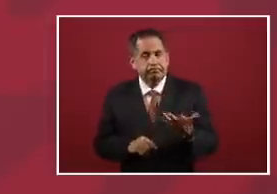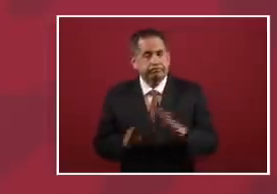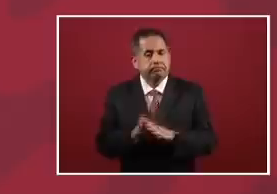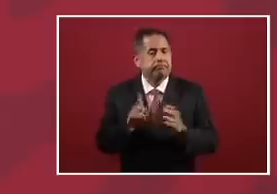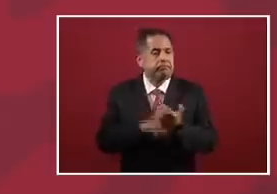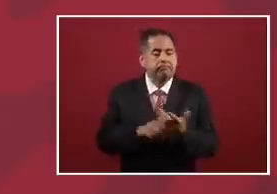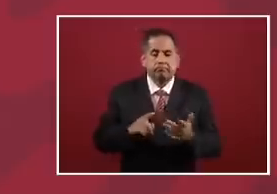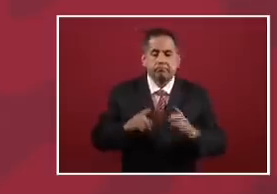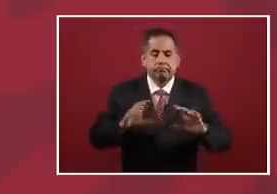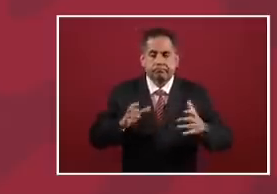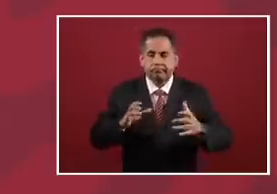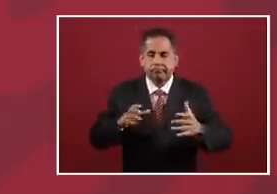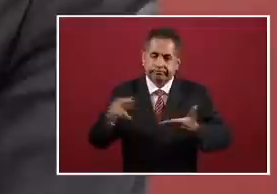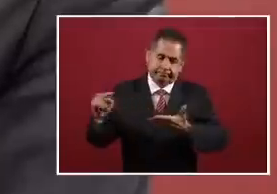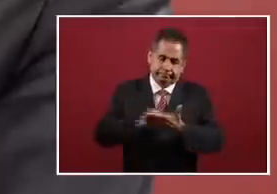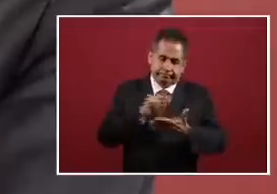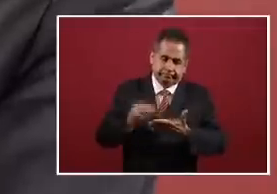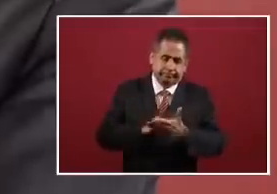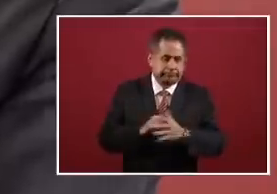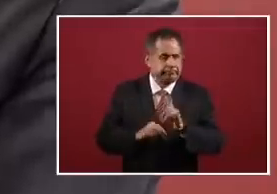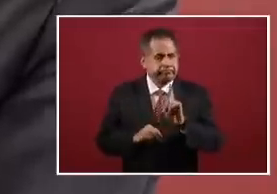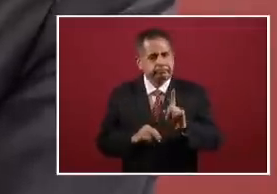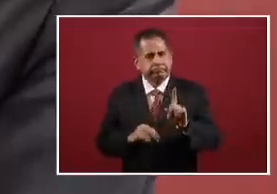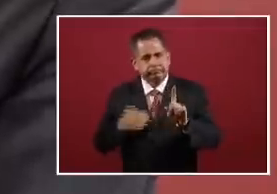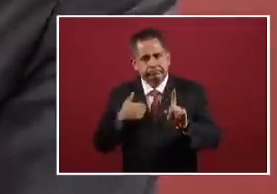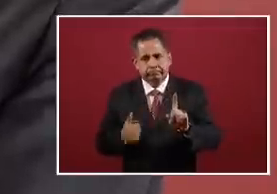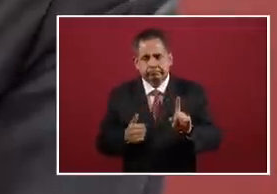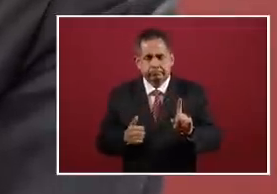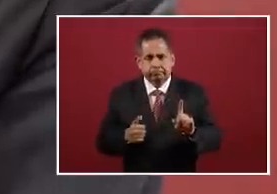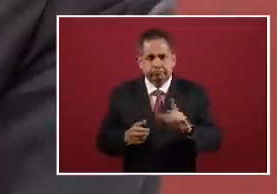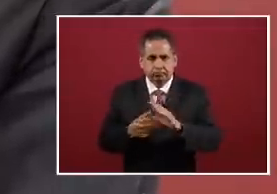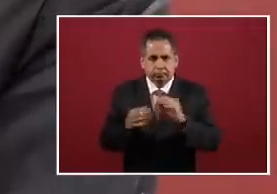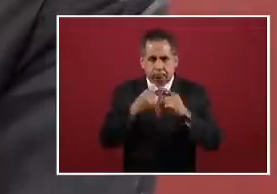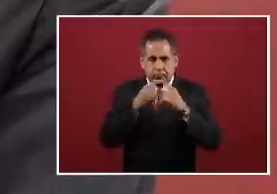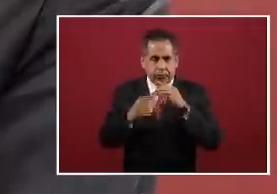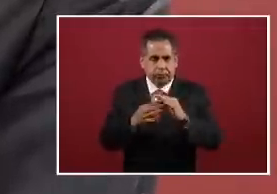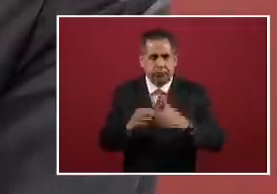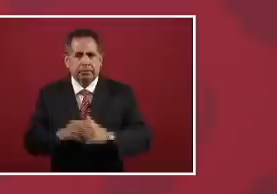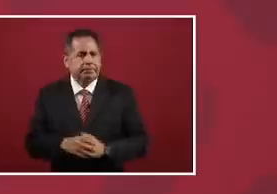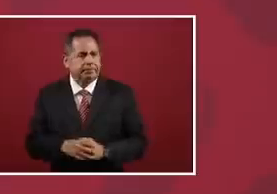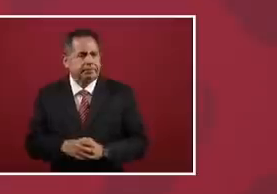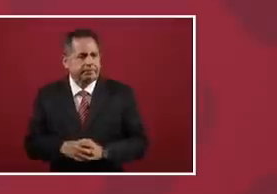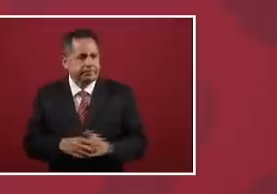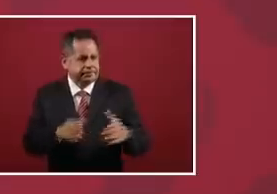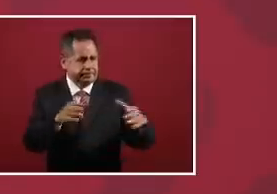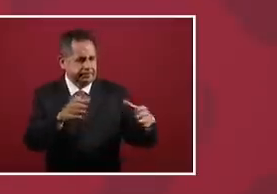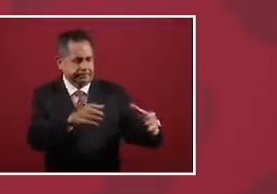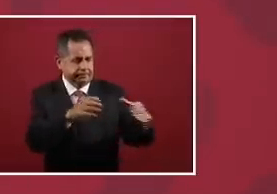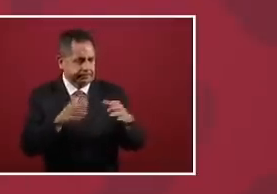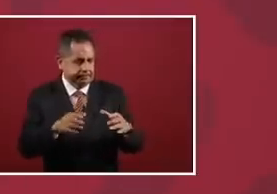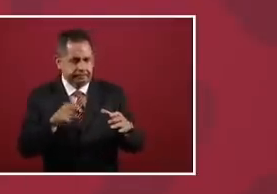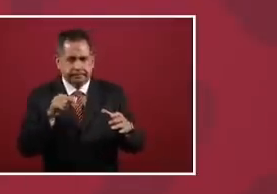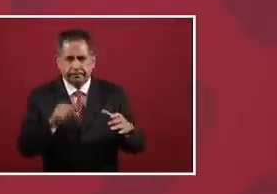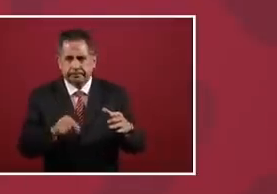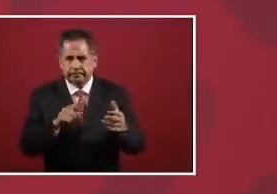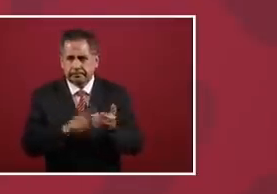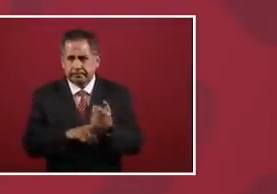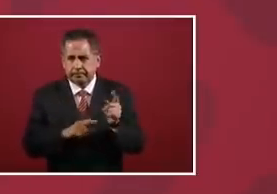del tratado, y entiendo que a eso viene la comisión, a